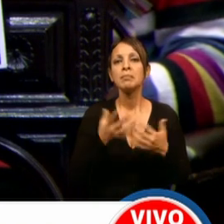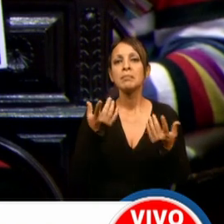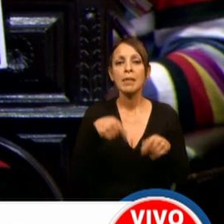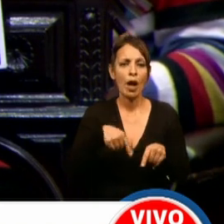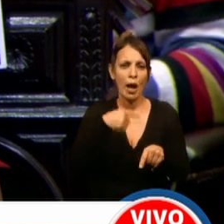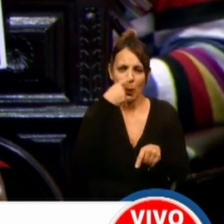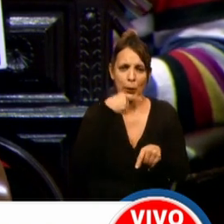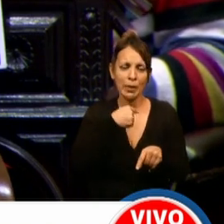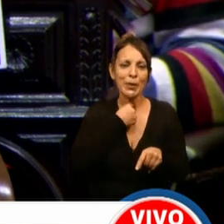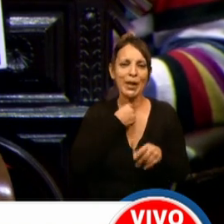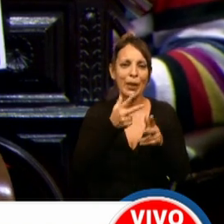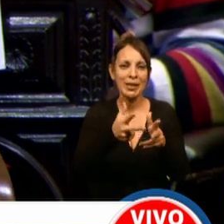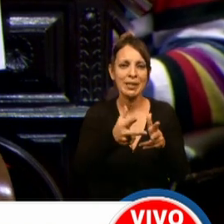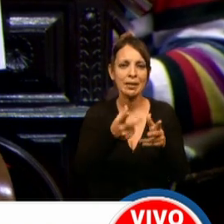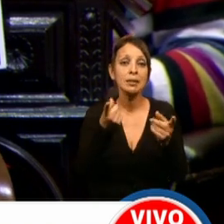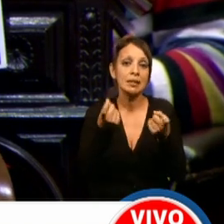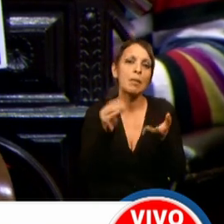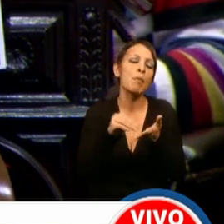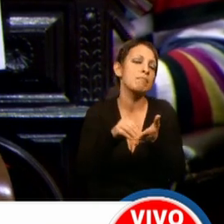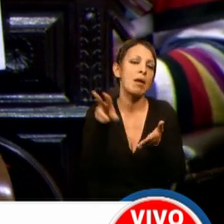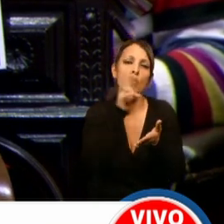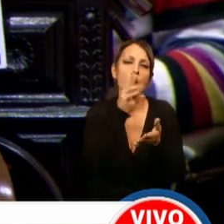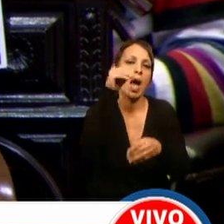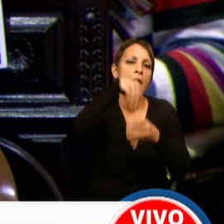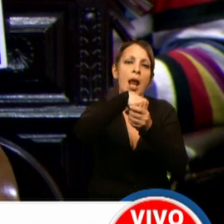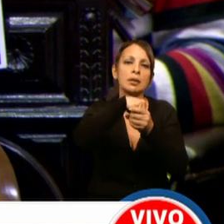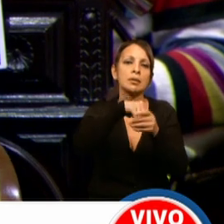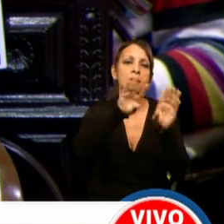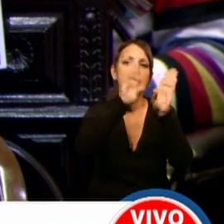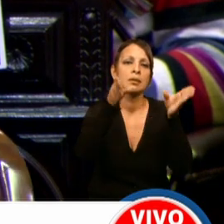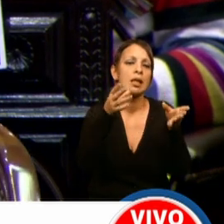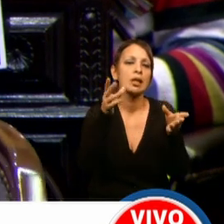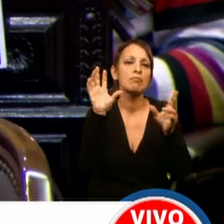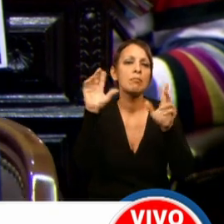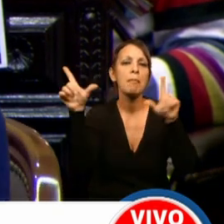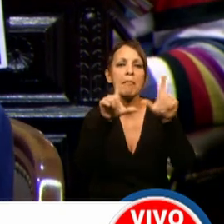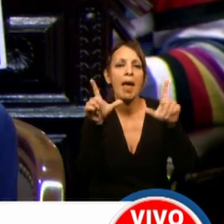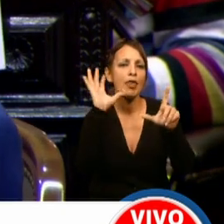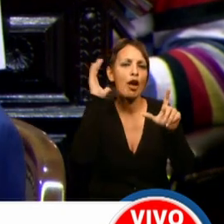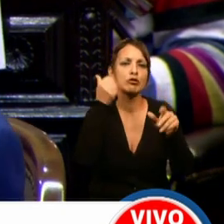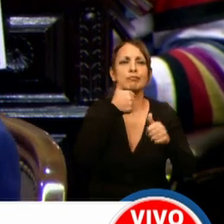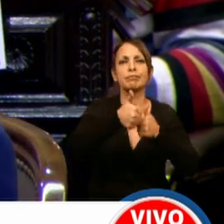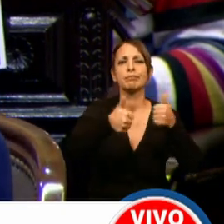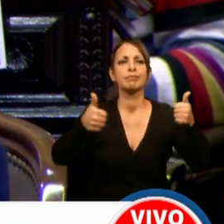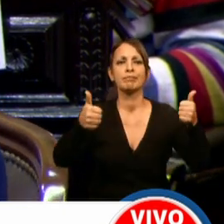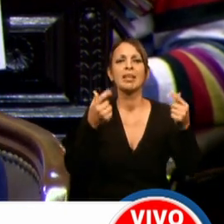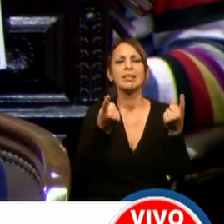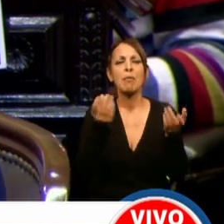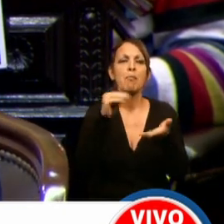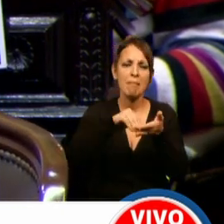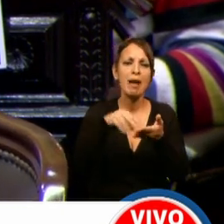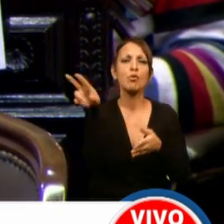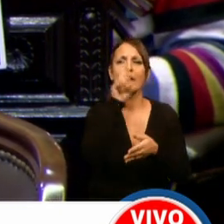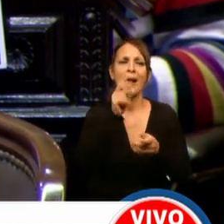para ir terminando quiere decir necesitamos más mujeres en los medios necesitamos más mujeres en las pantallas necesitamos más mujeres